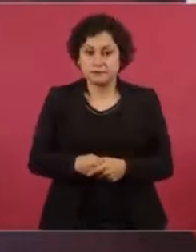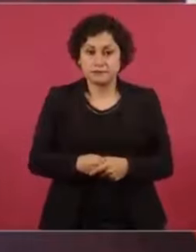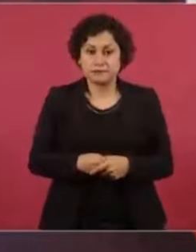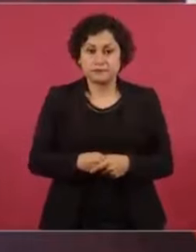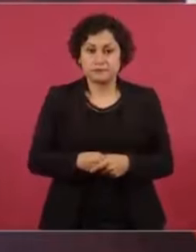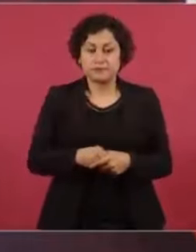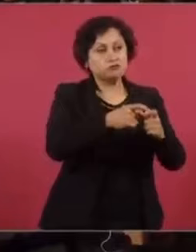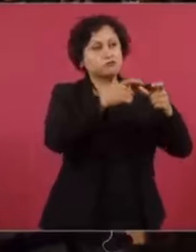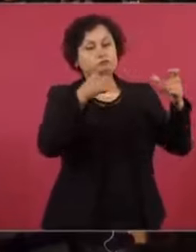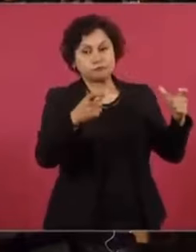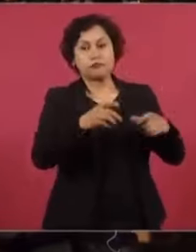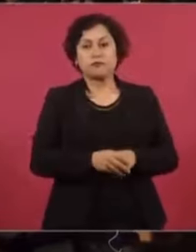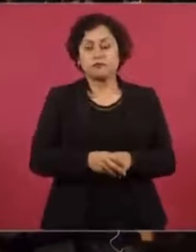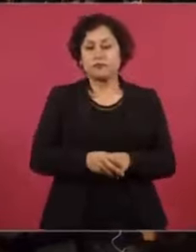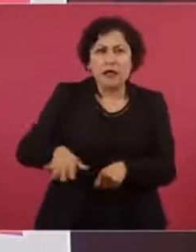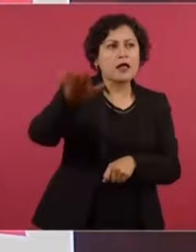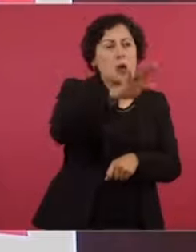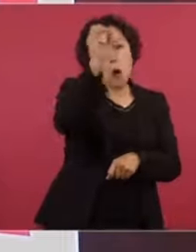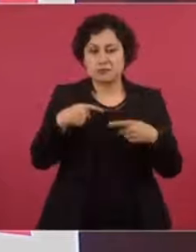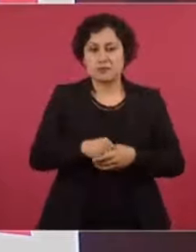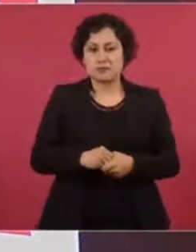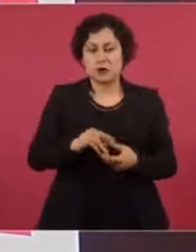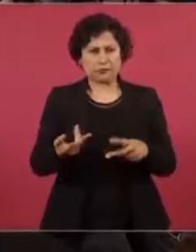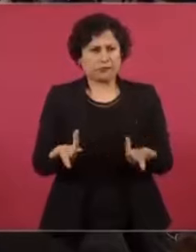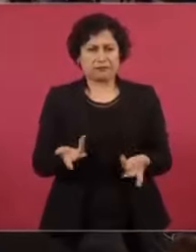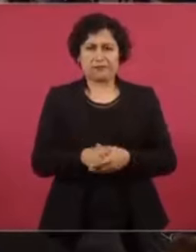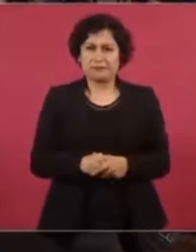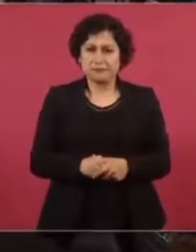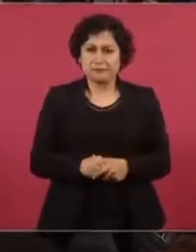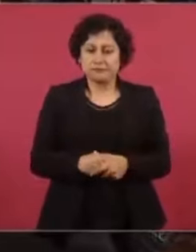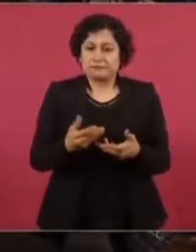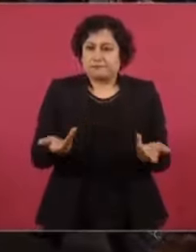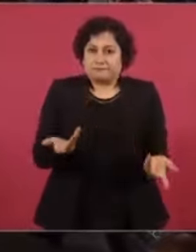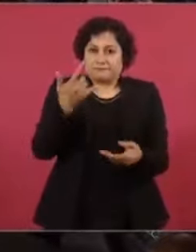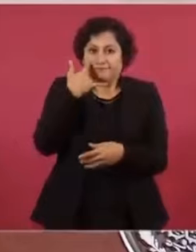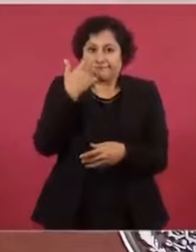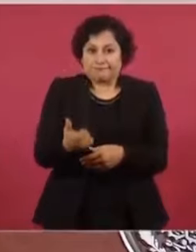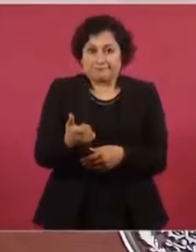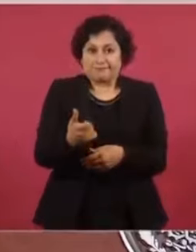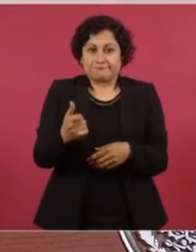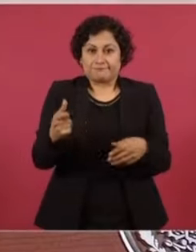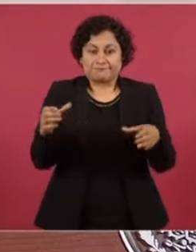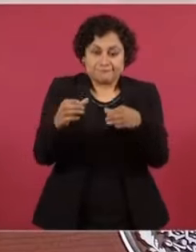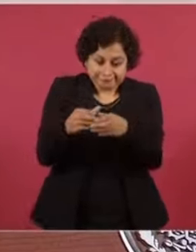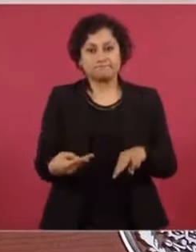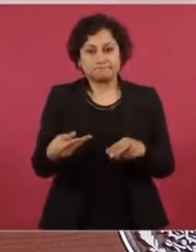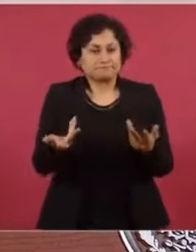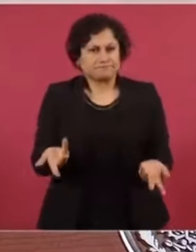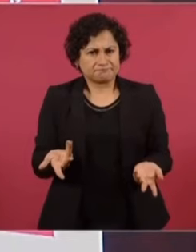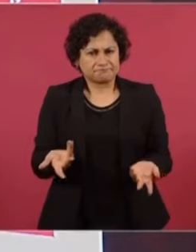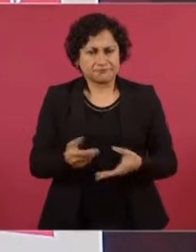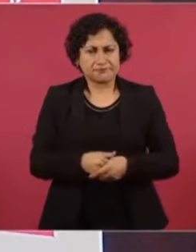otra. Aunque la otra, según las encuestas, ¿no?, está arriba. Pero es el mundo al revés. Estamos en el mundo al